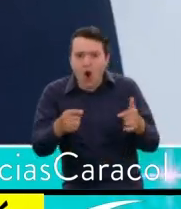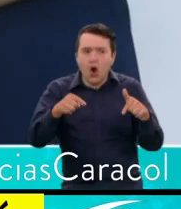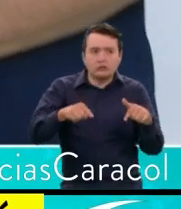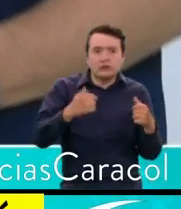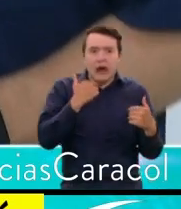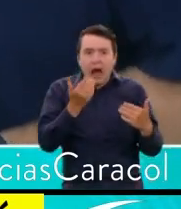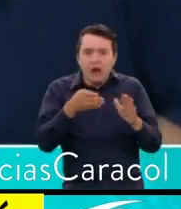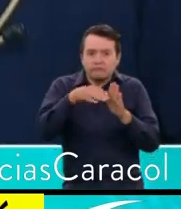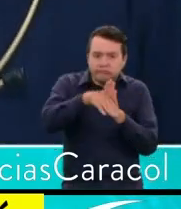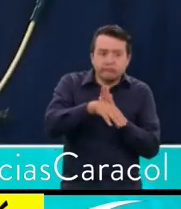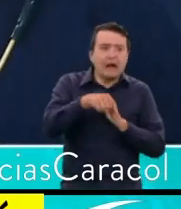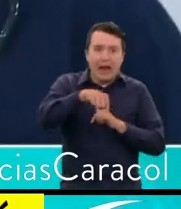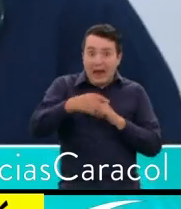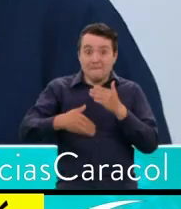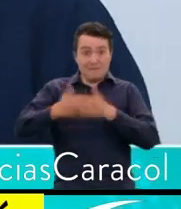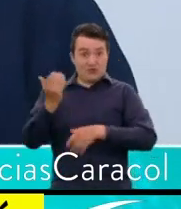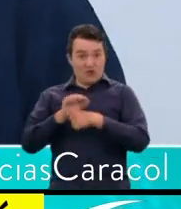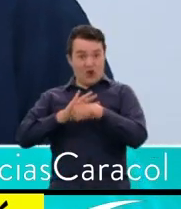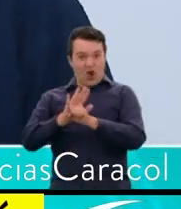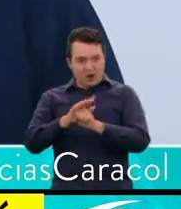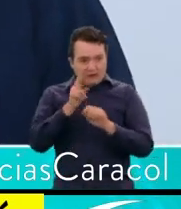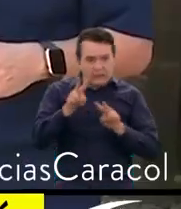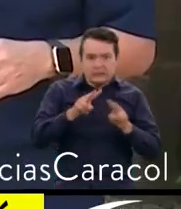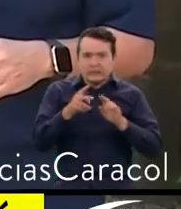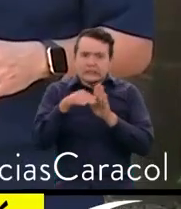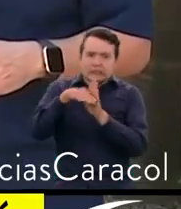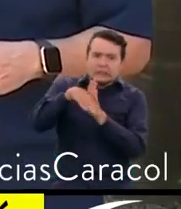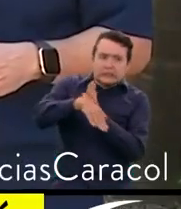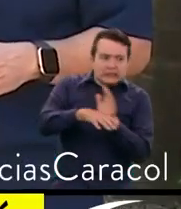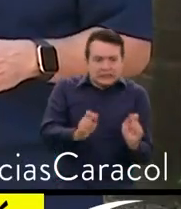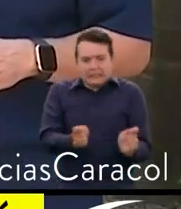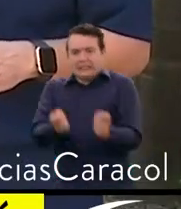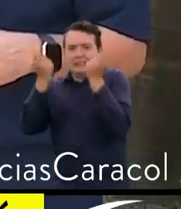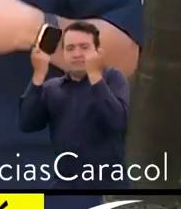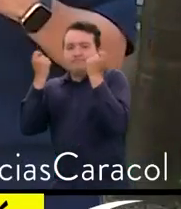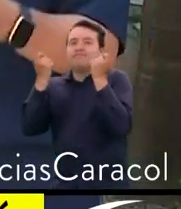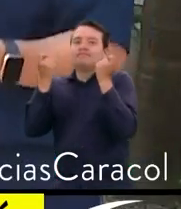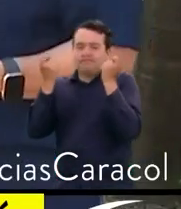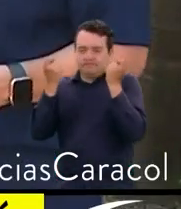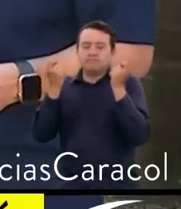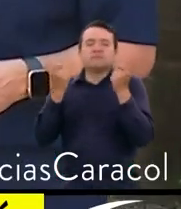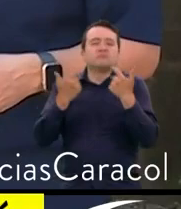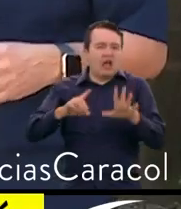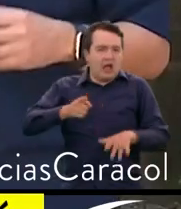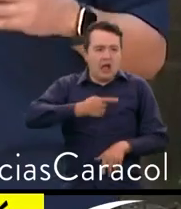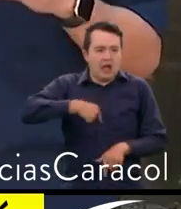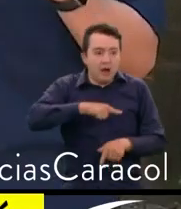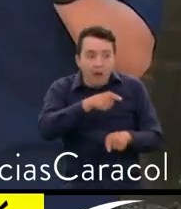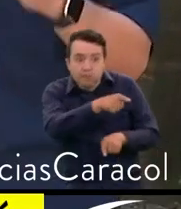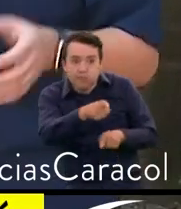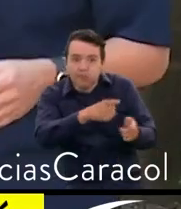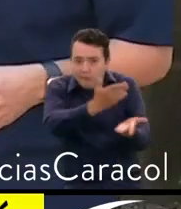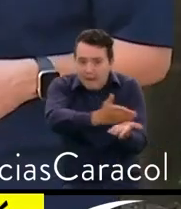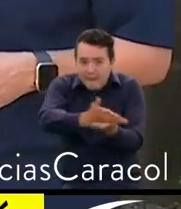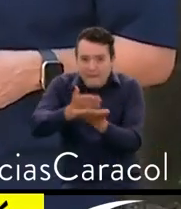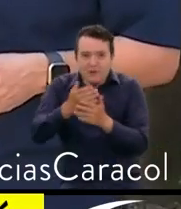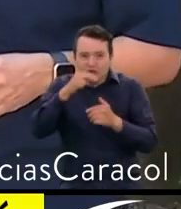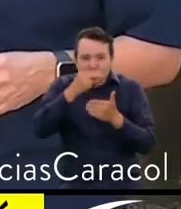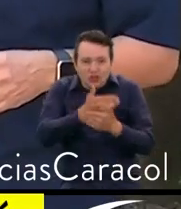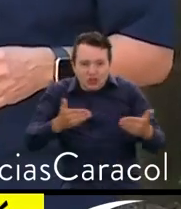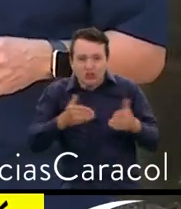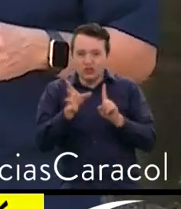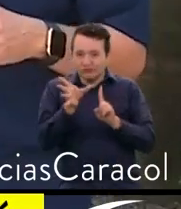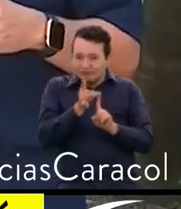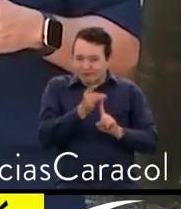posteriormente a eso afortunadamente todos los casos en pediatría los hemos sacado adelante sin mayores complicaciones